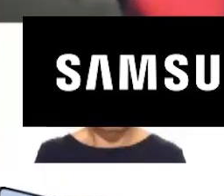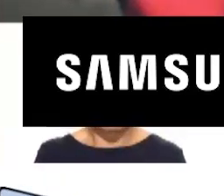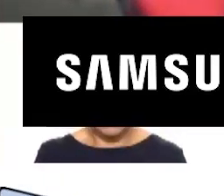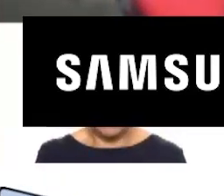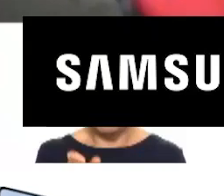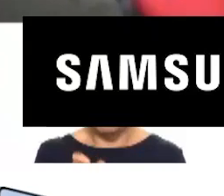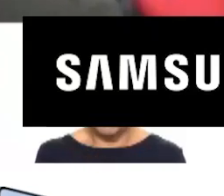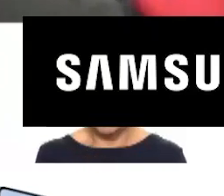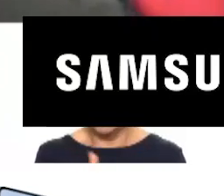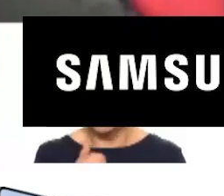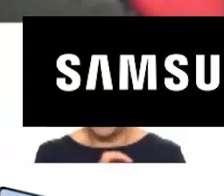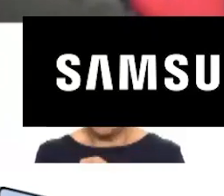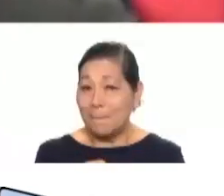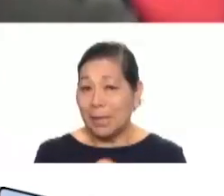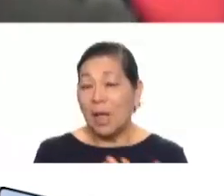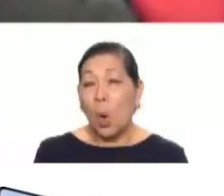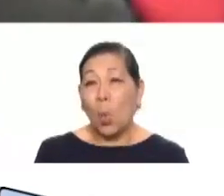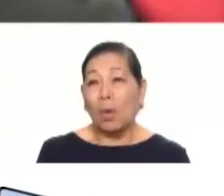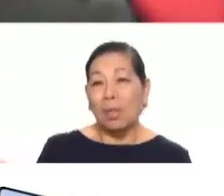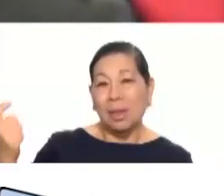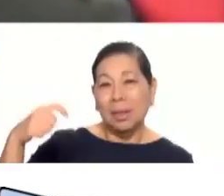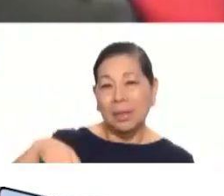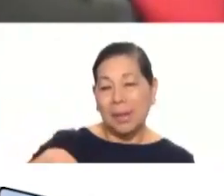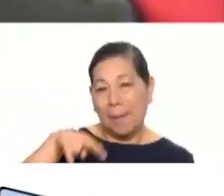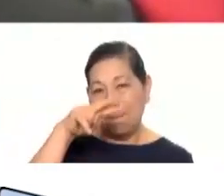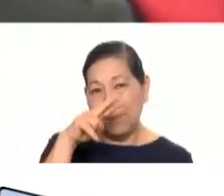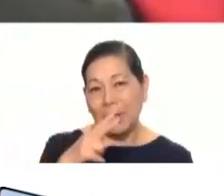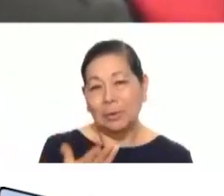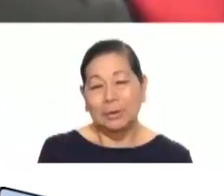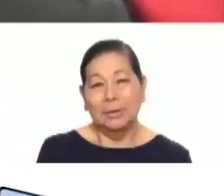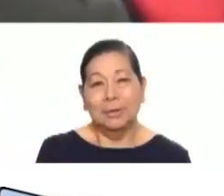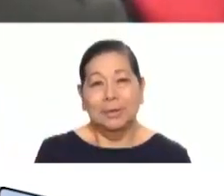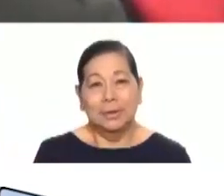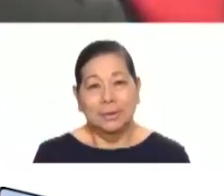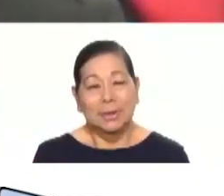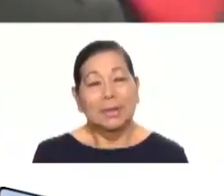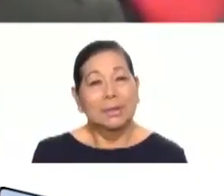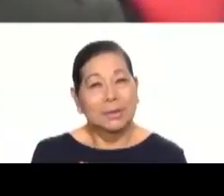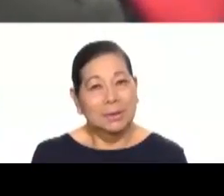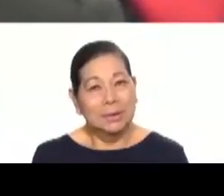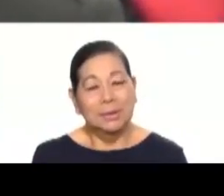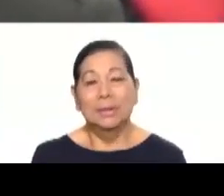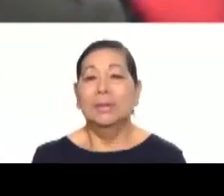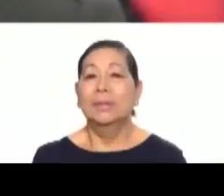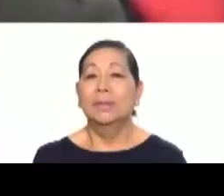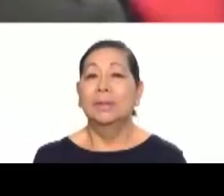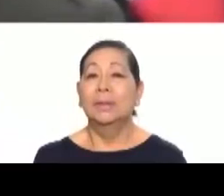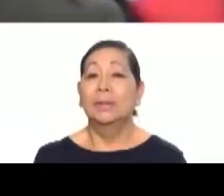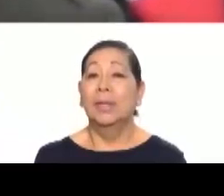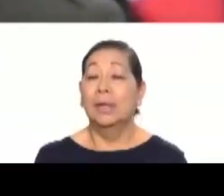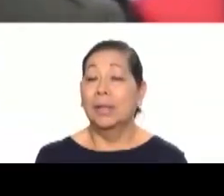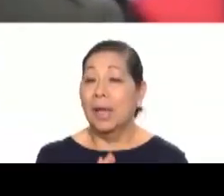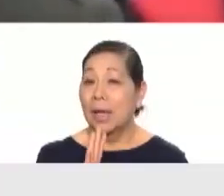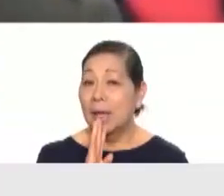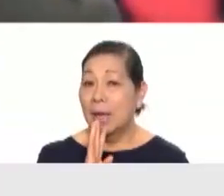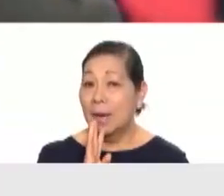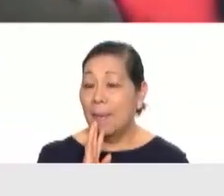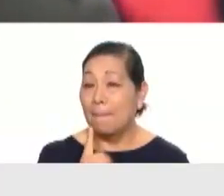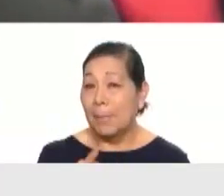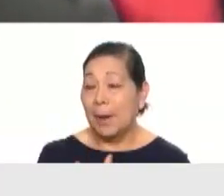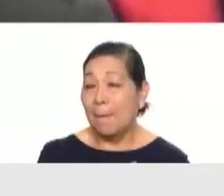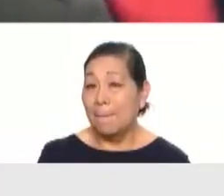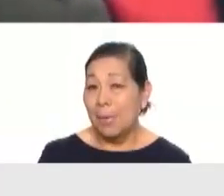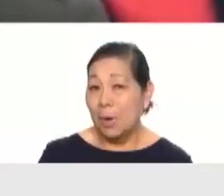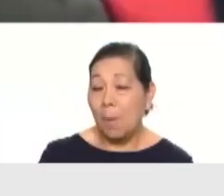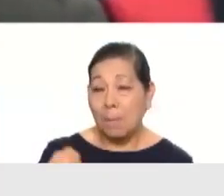está solicitando para cambiar la norma en la administración de los ciudadanos extranjeros que ingresan a nuestro país y llevan a